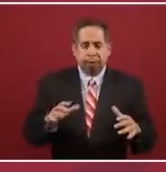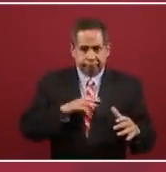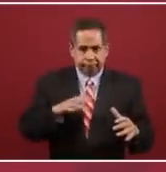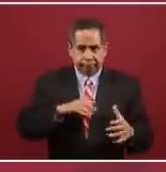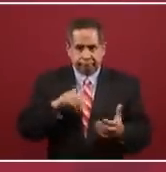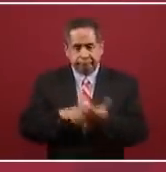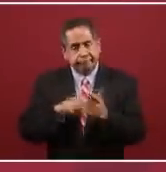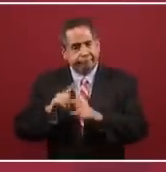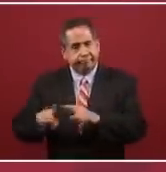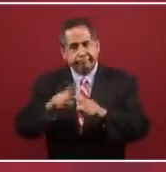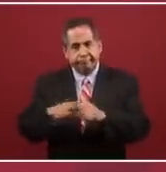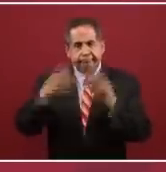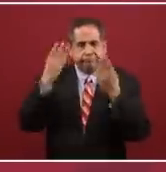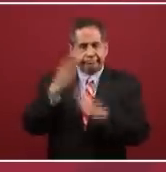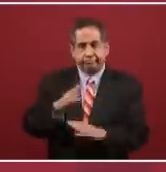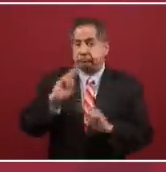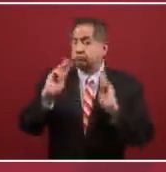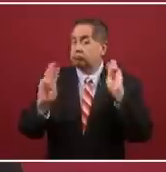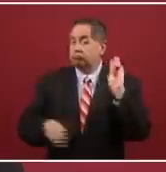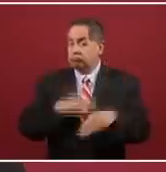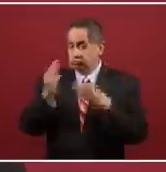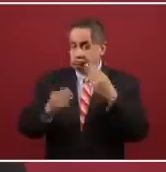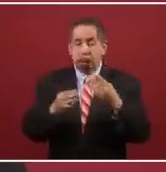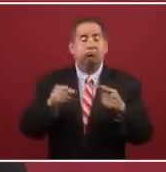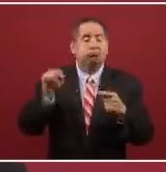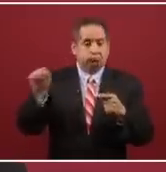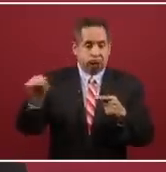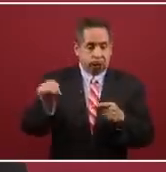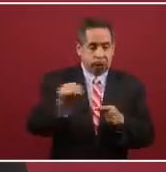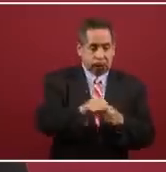de todos los bancos del mundo